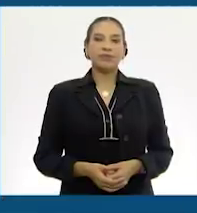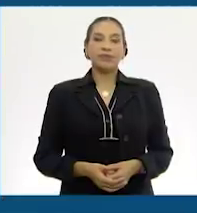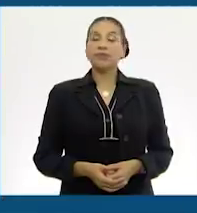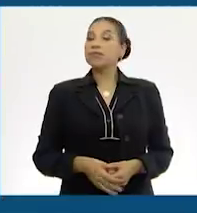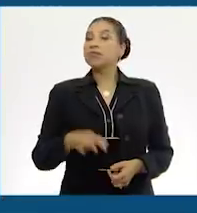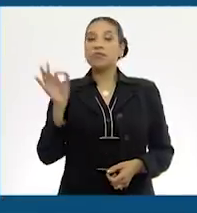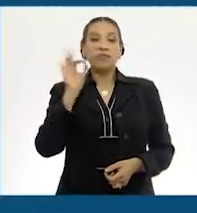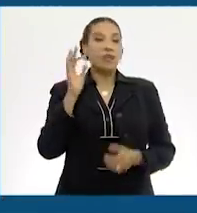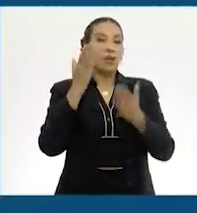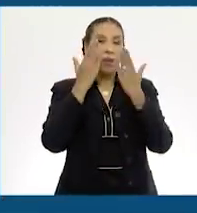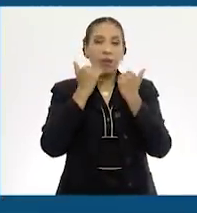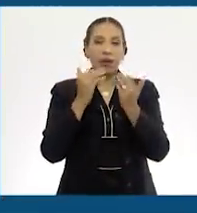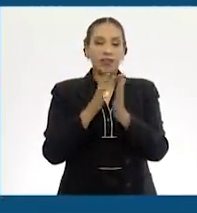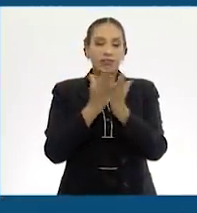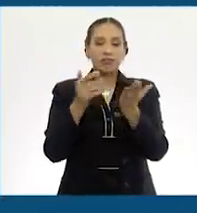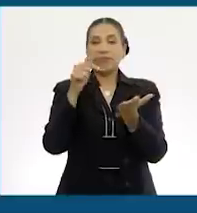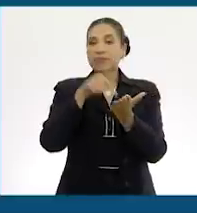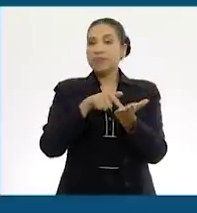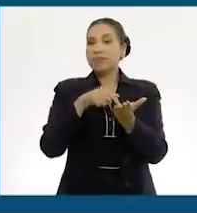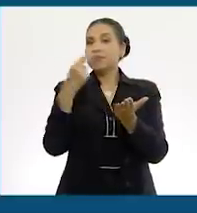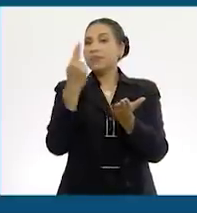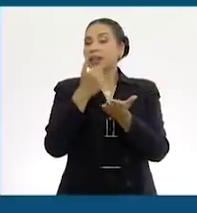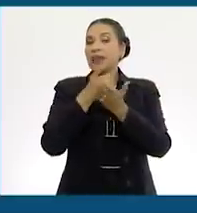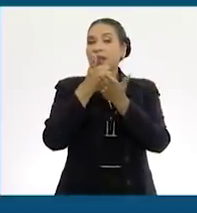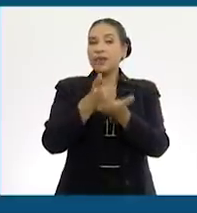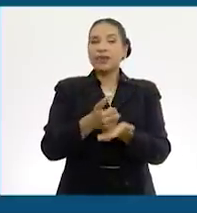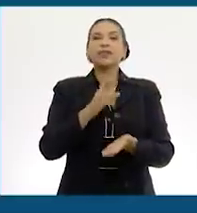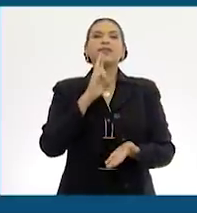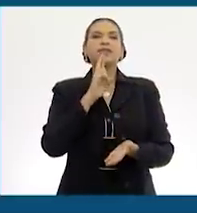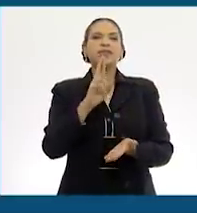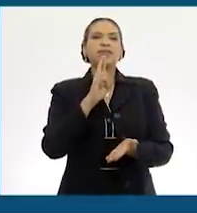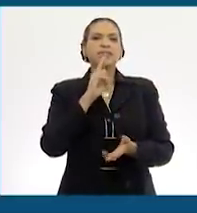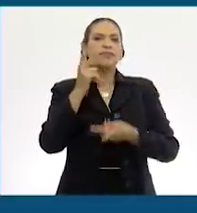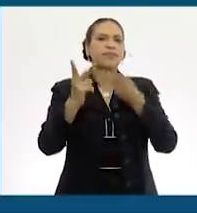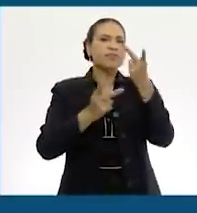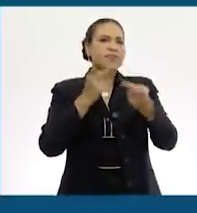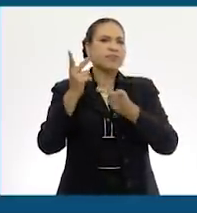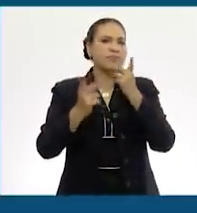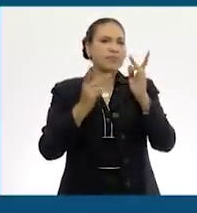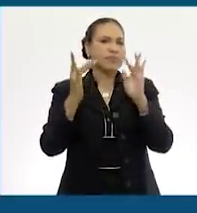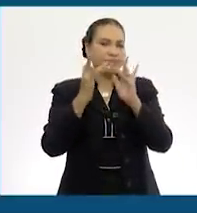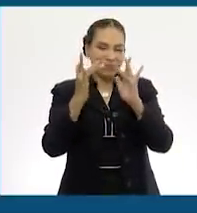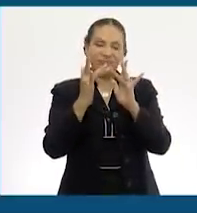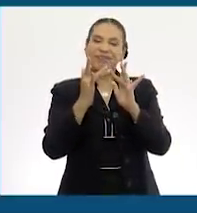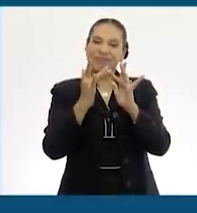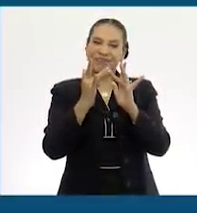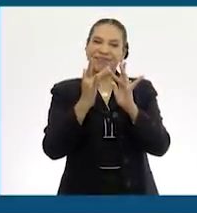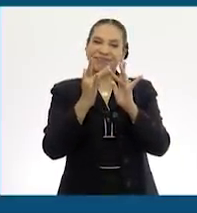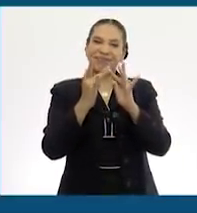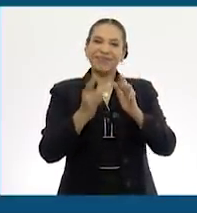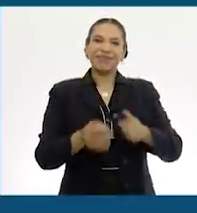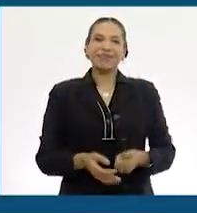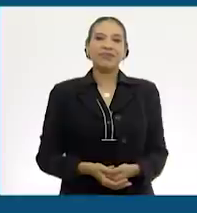Si no tienes el libro de texto o necesitas ayuda para responder las preguntas, contáctanos.